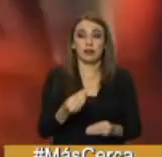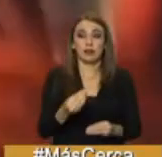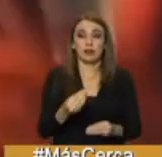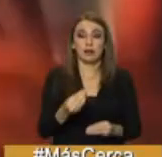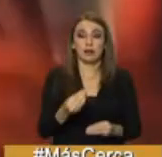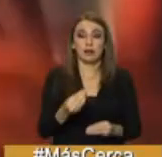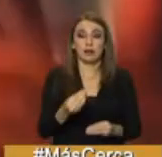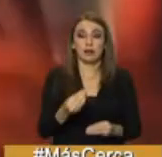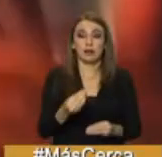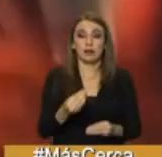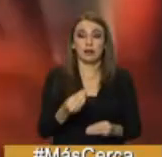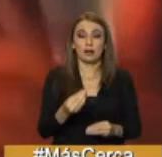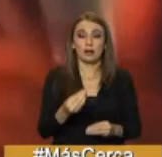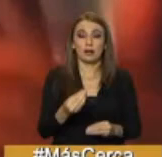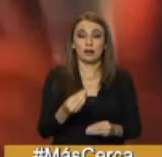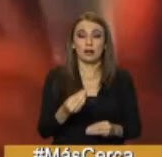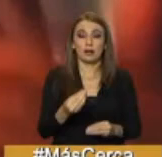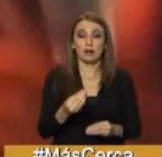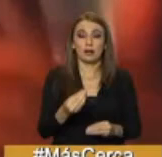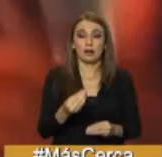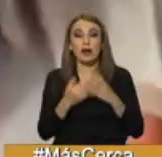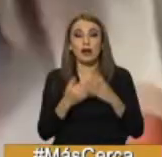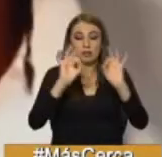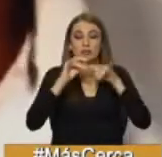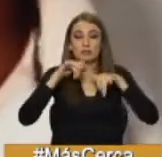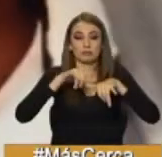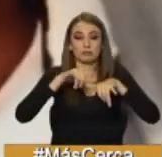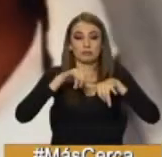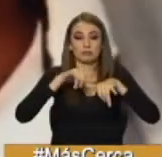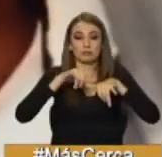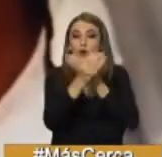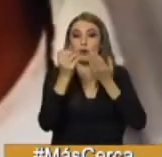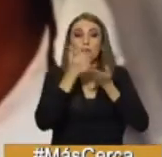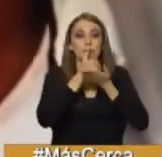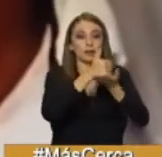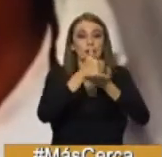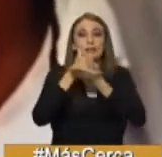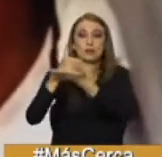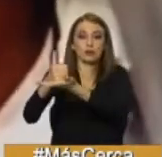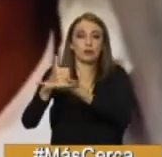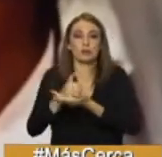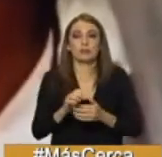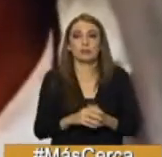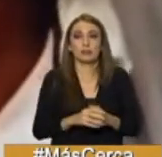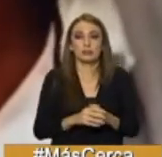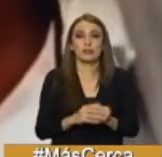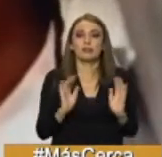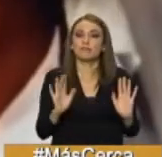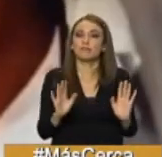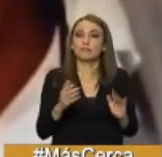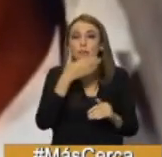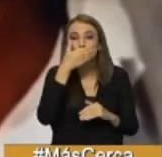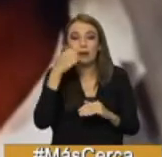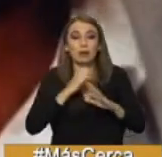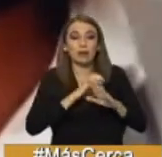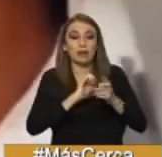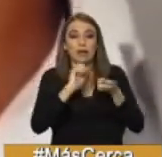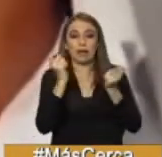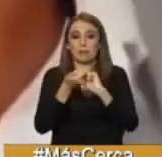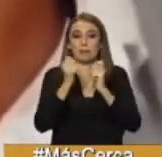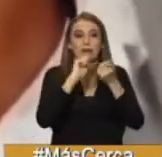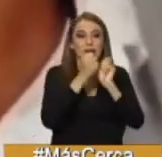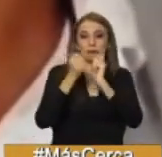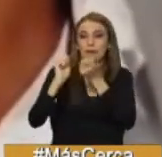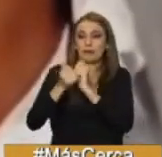lo que va a hacerse en el día, esto le va a ayudar enormemente. Tratar de evitar el tema de cambios. Y es súper